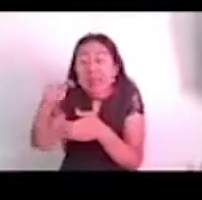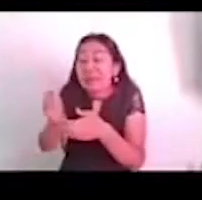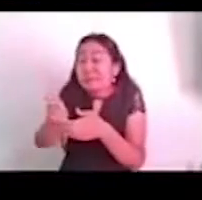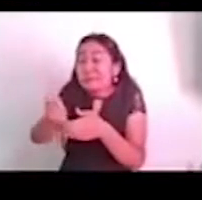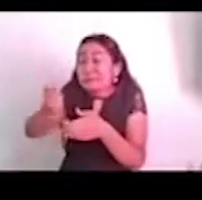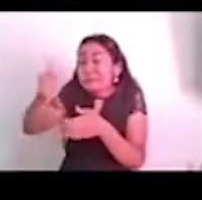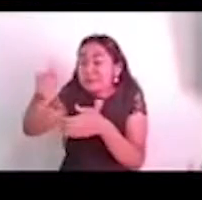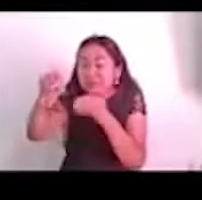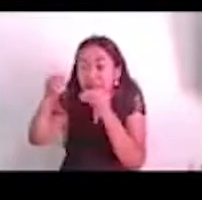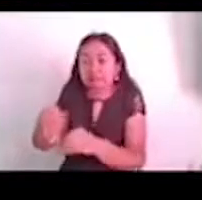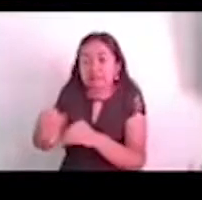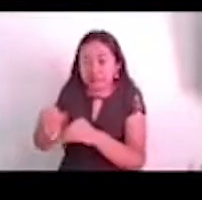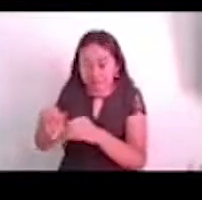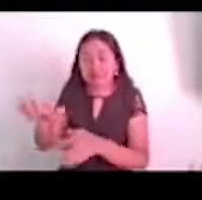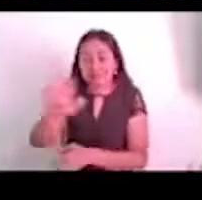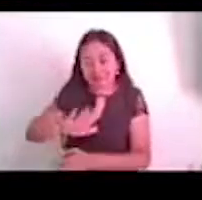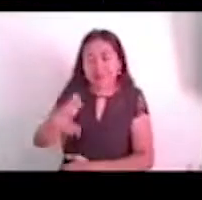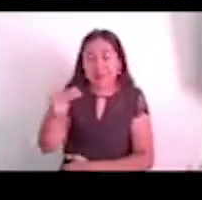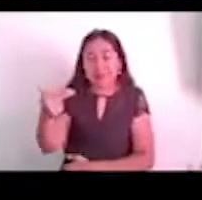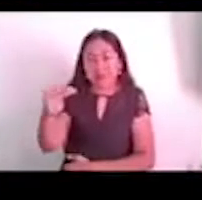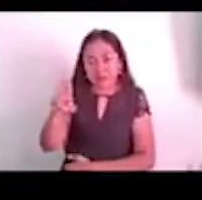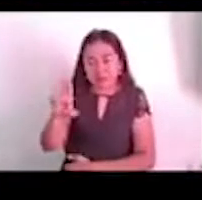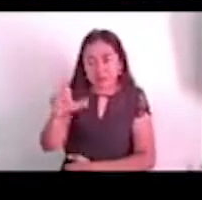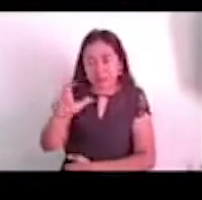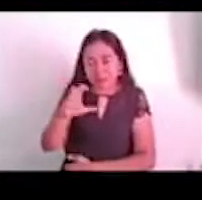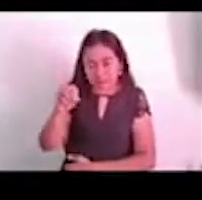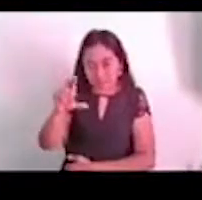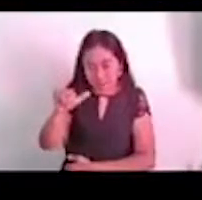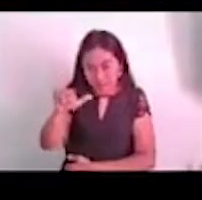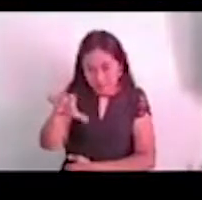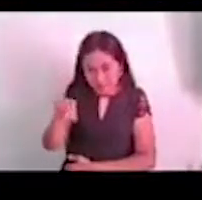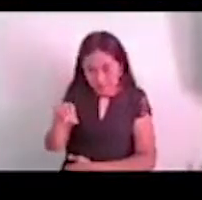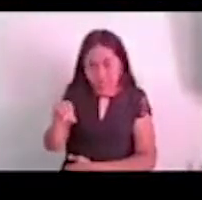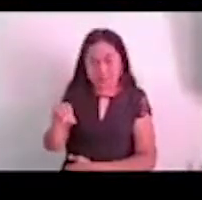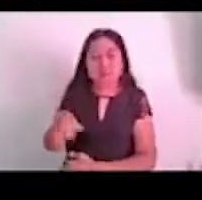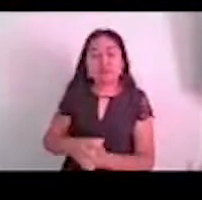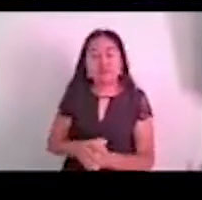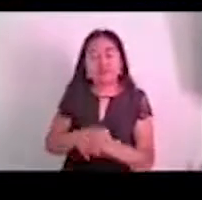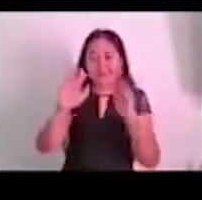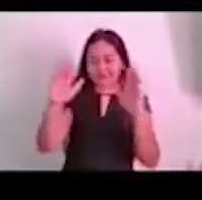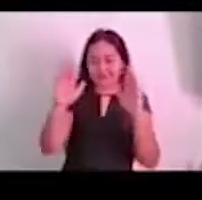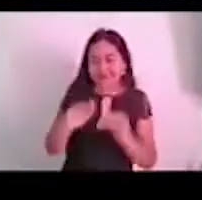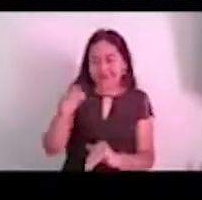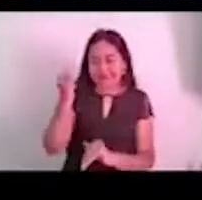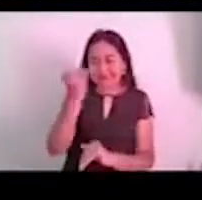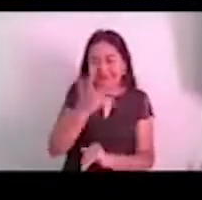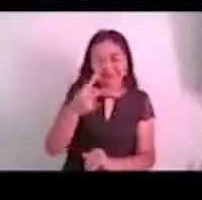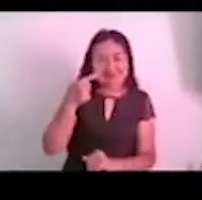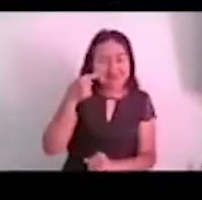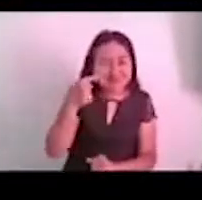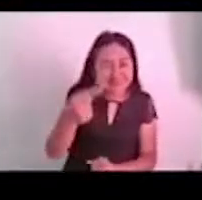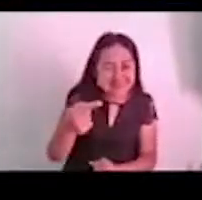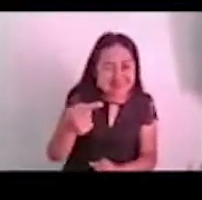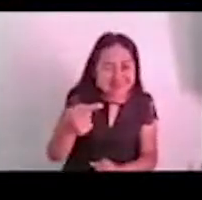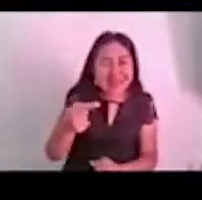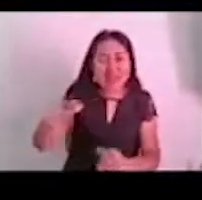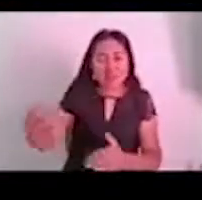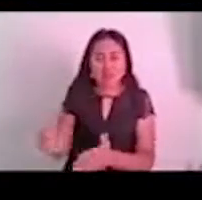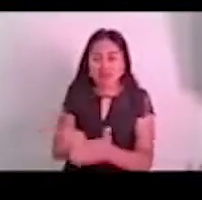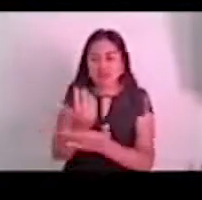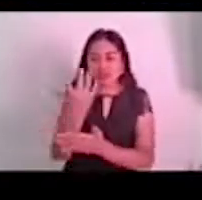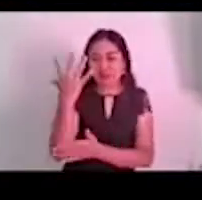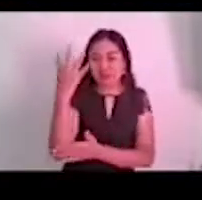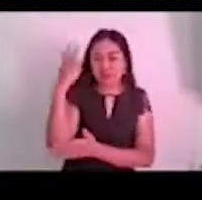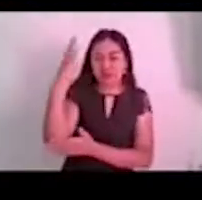el Huejotzingo prehispánico. La que sigue. Y este es el glifo de Huejotzingo. Huejotzingo